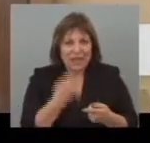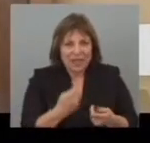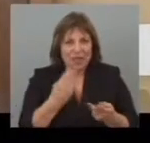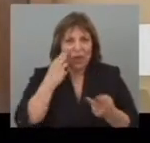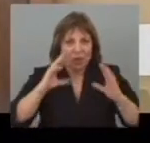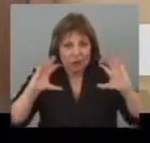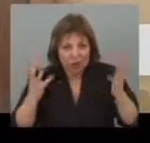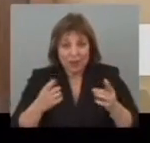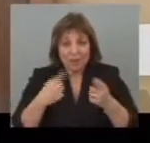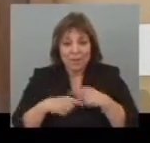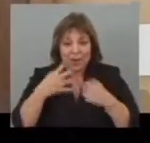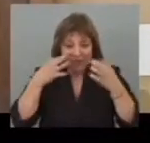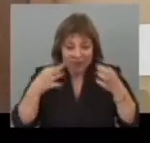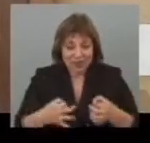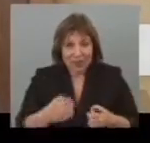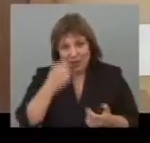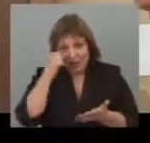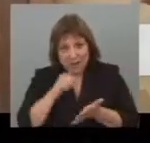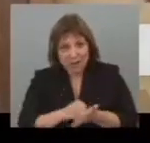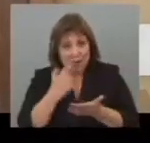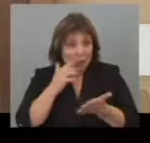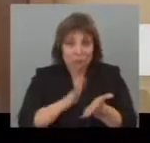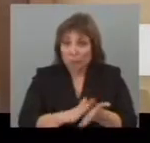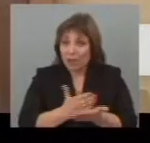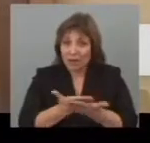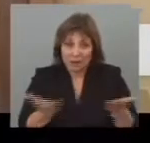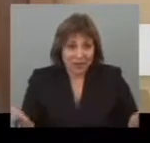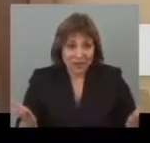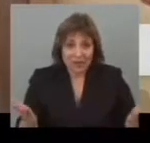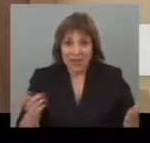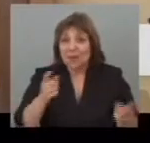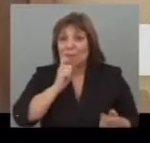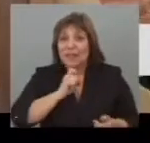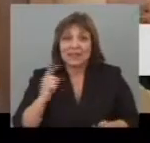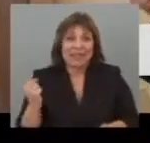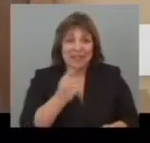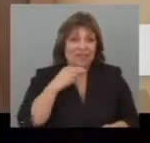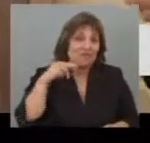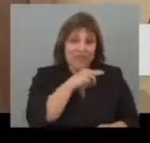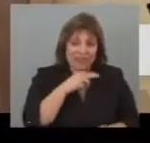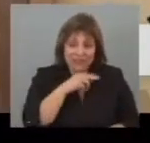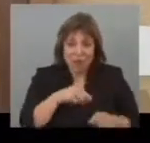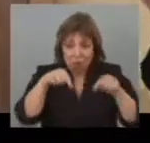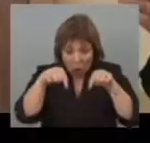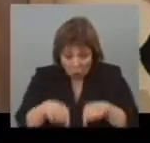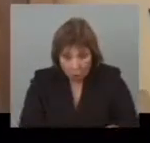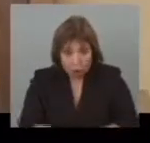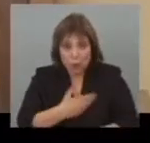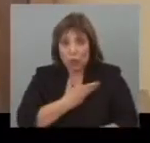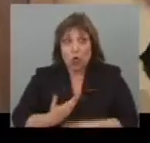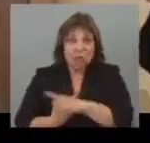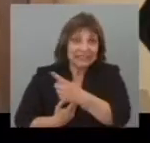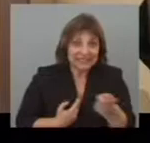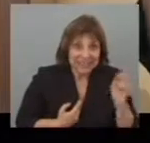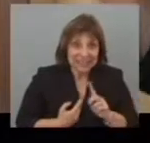los hechos son tercos y demuestran y hacen caer las mentiras y las falsedades. Hoy, los docentes